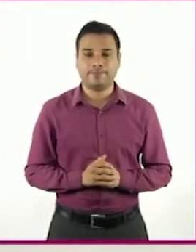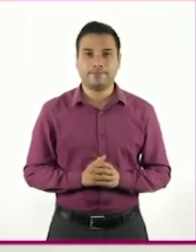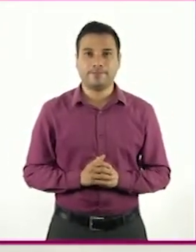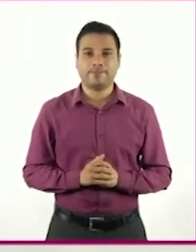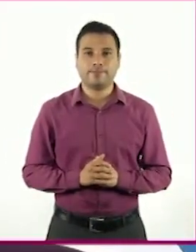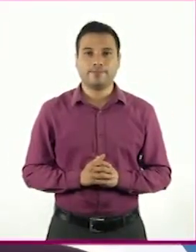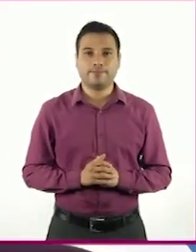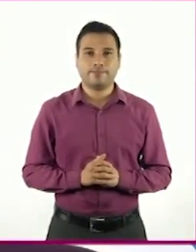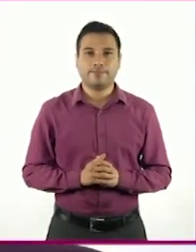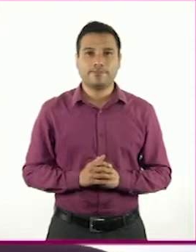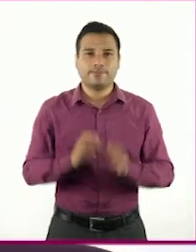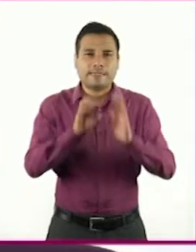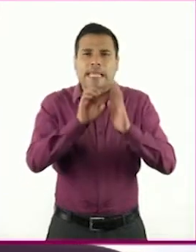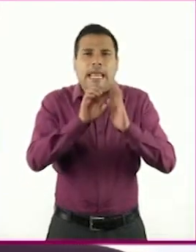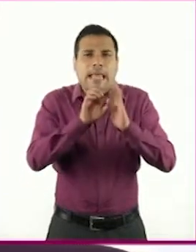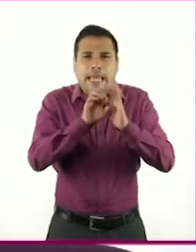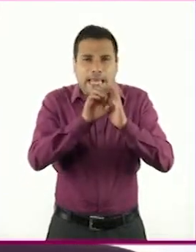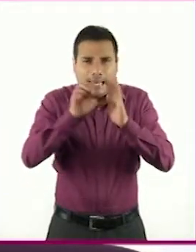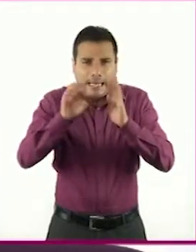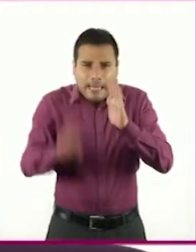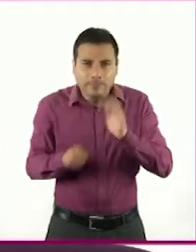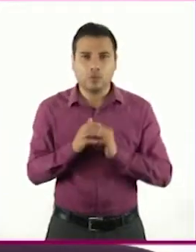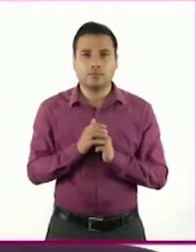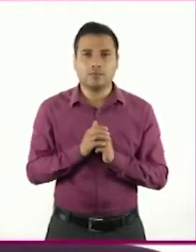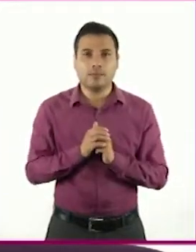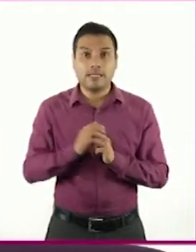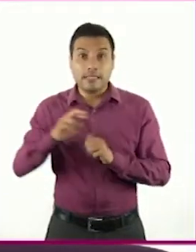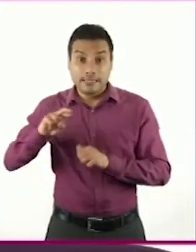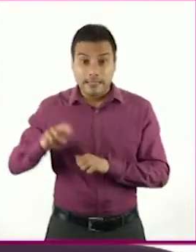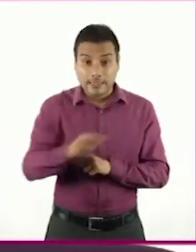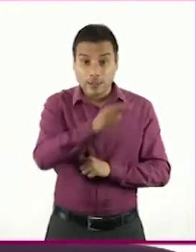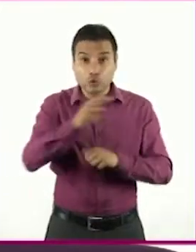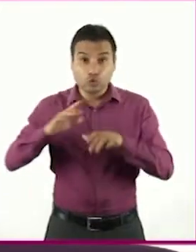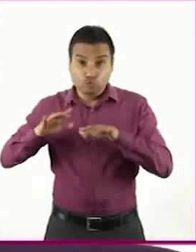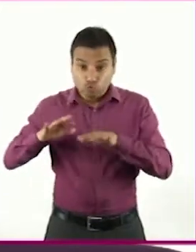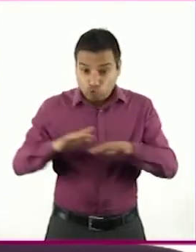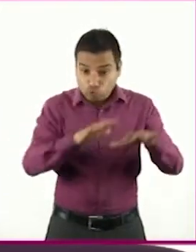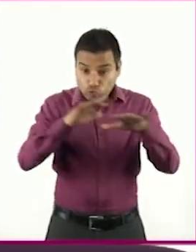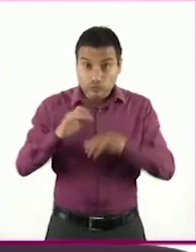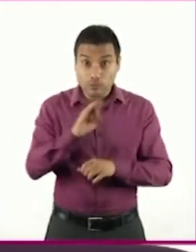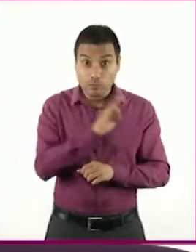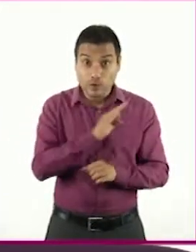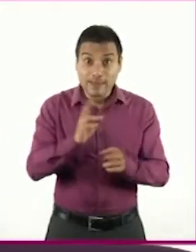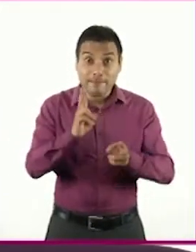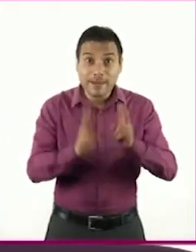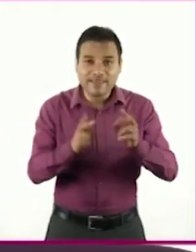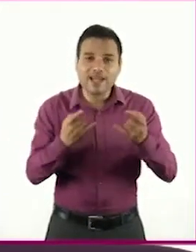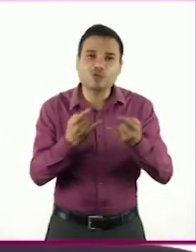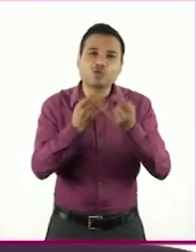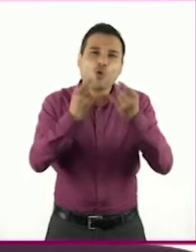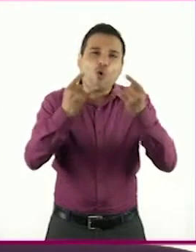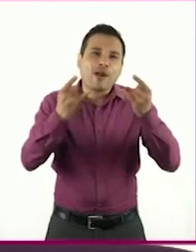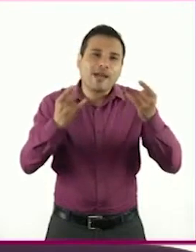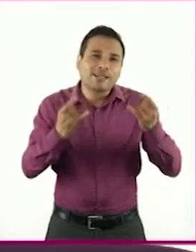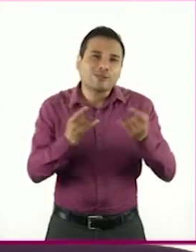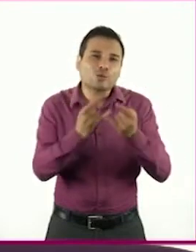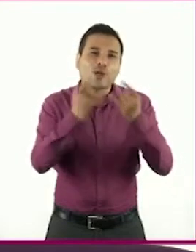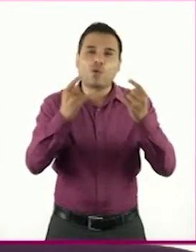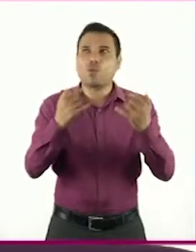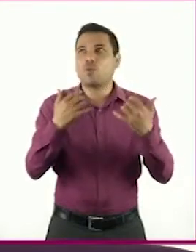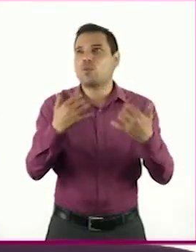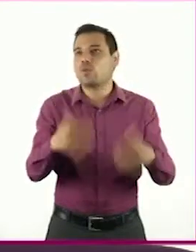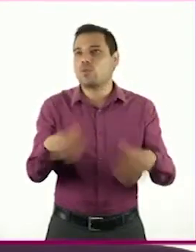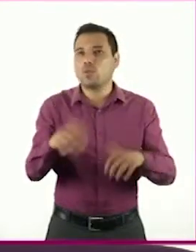Si en vez de crujir tus aguas, platicaran qué de hazañas no nos contaran, y si tus granos de arena miraran,